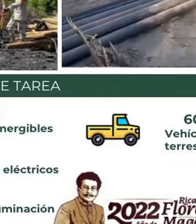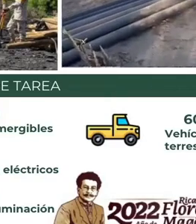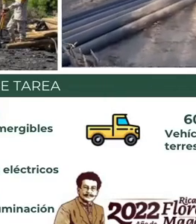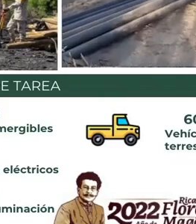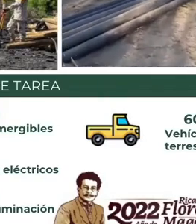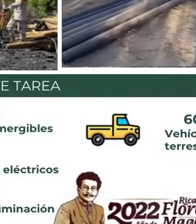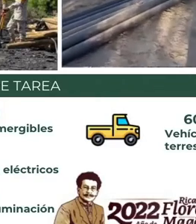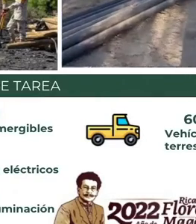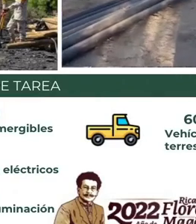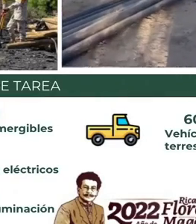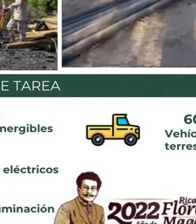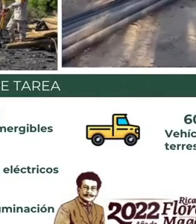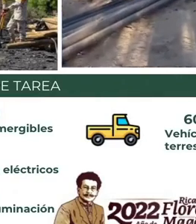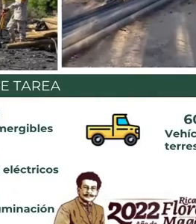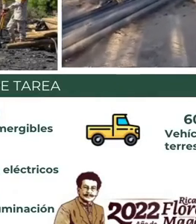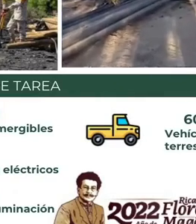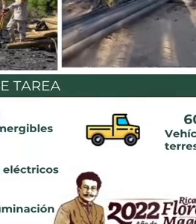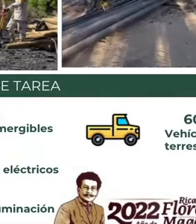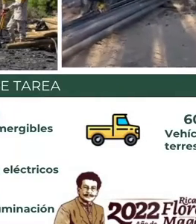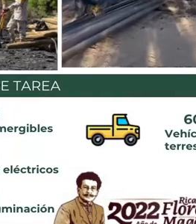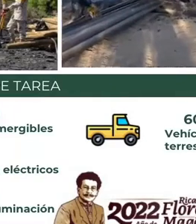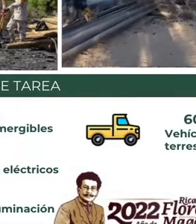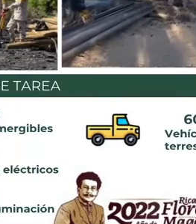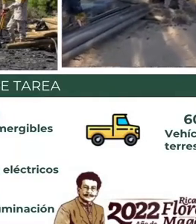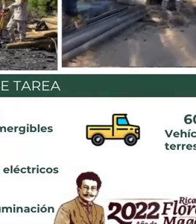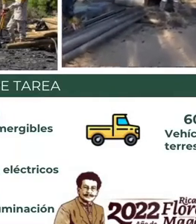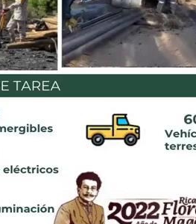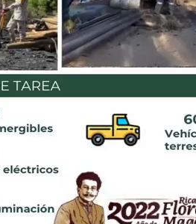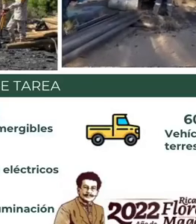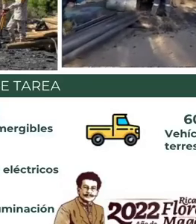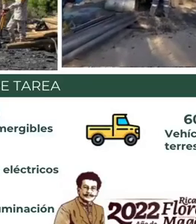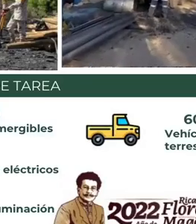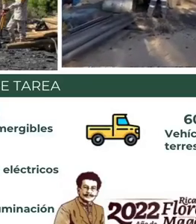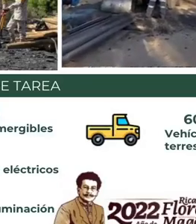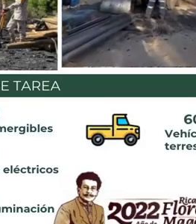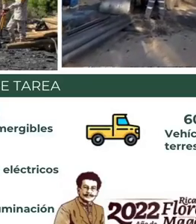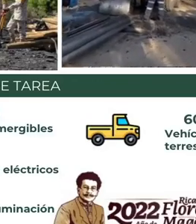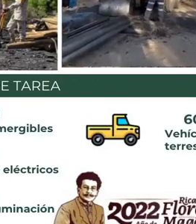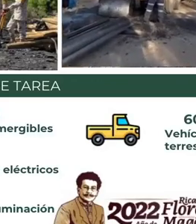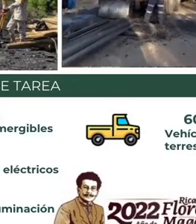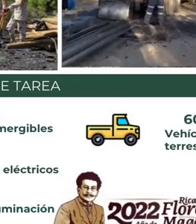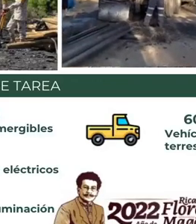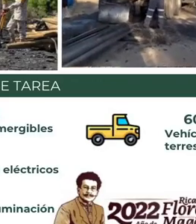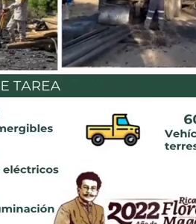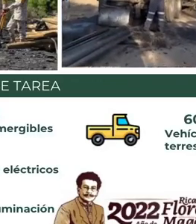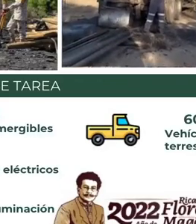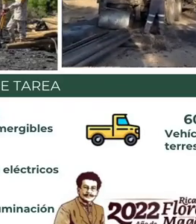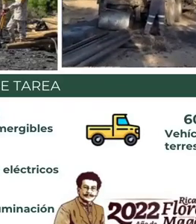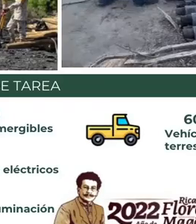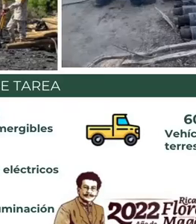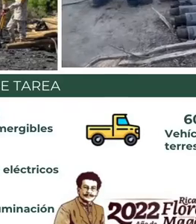el equipo que se encuentra en el sitio. Esta gran cantidad de equipo de bombeo ha logrado